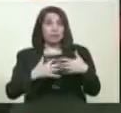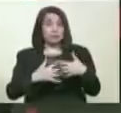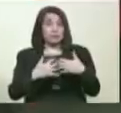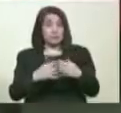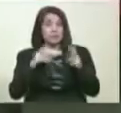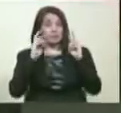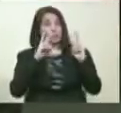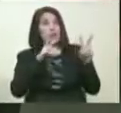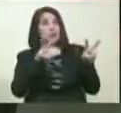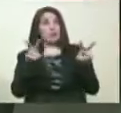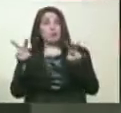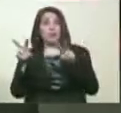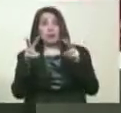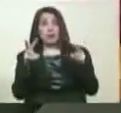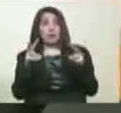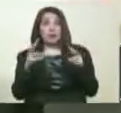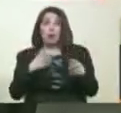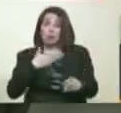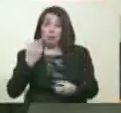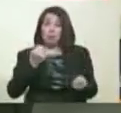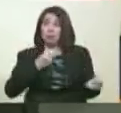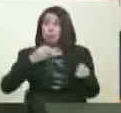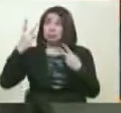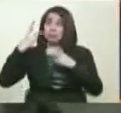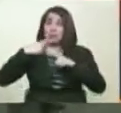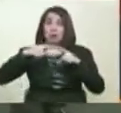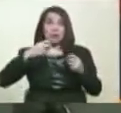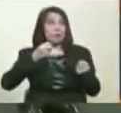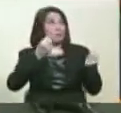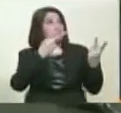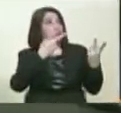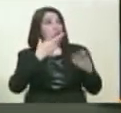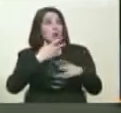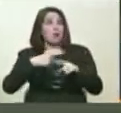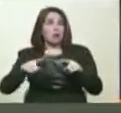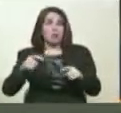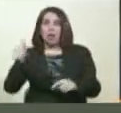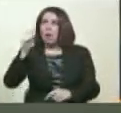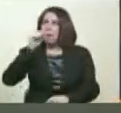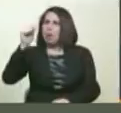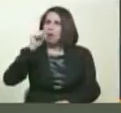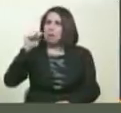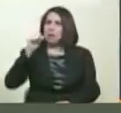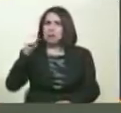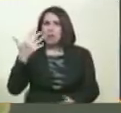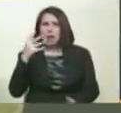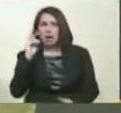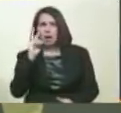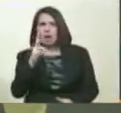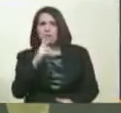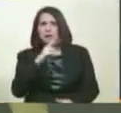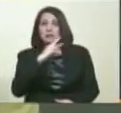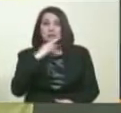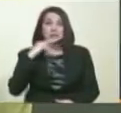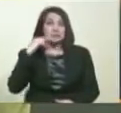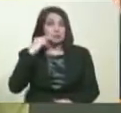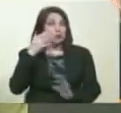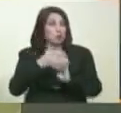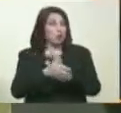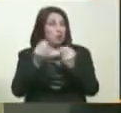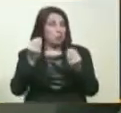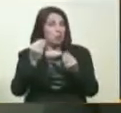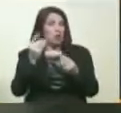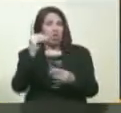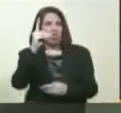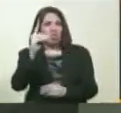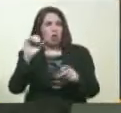ver, con capacidad de exportación. Ponche Crema, tenemos por aquí, ¿no? Sí. Ponche Don José. Sí.